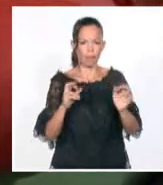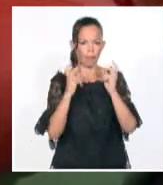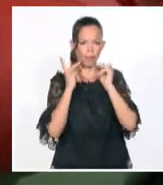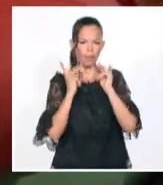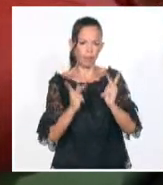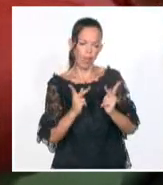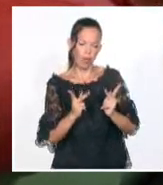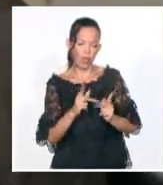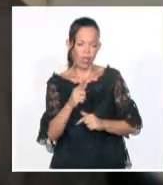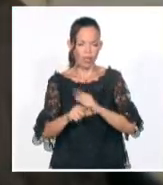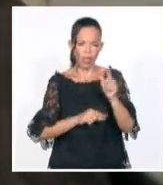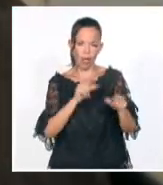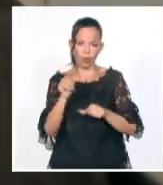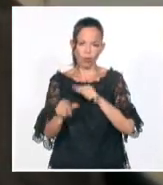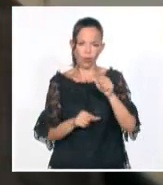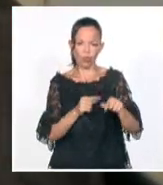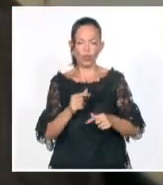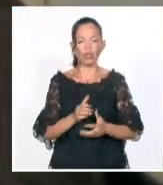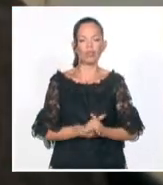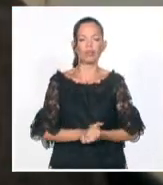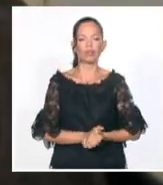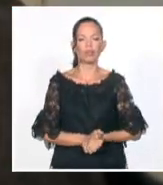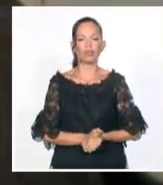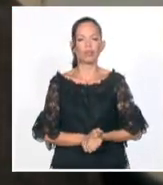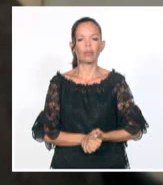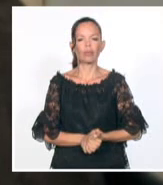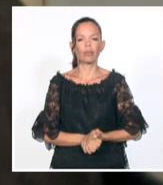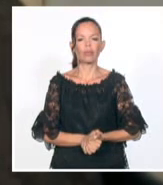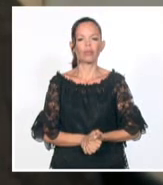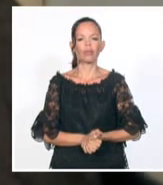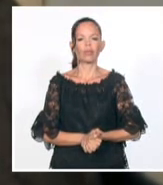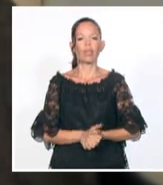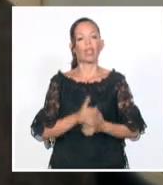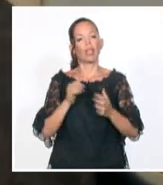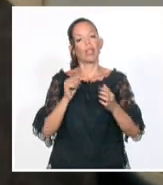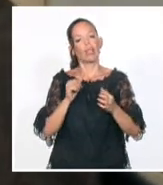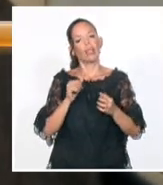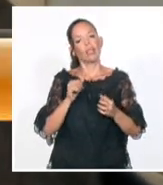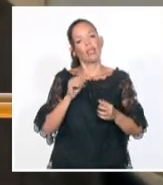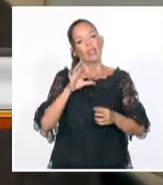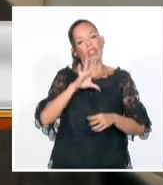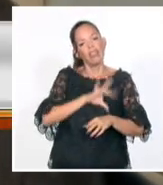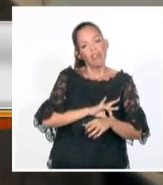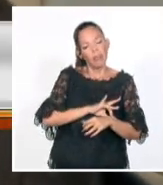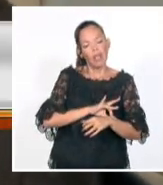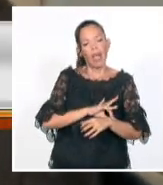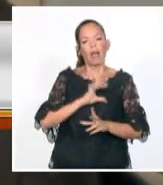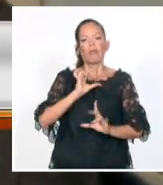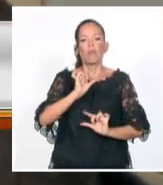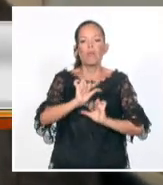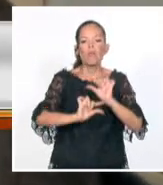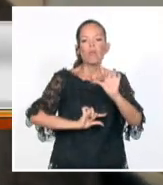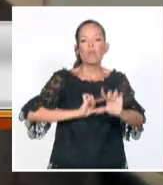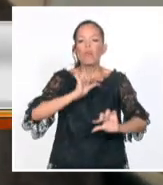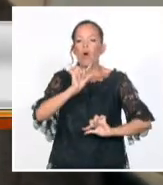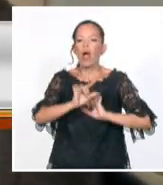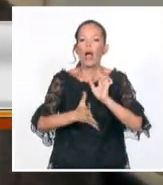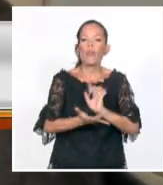enfermedad crónico-degenerativa. Es una enfermedad que poco a poco te va destruyendo tus